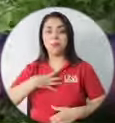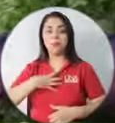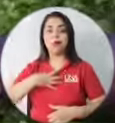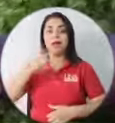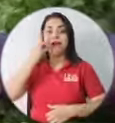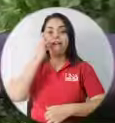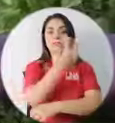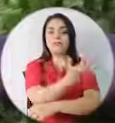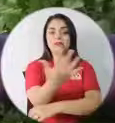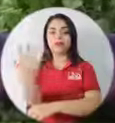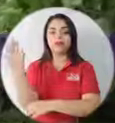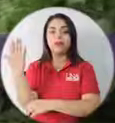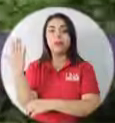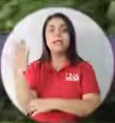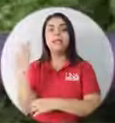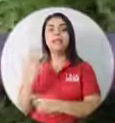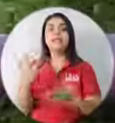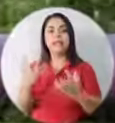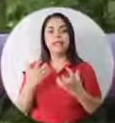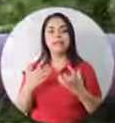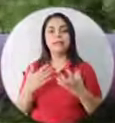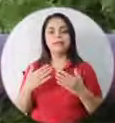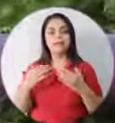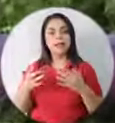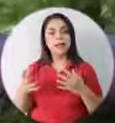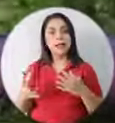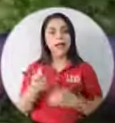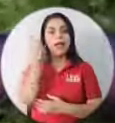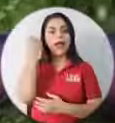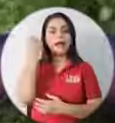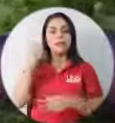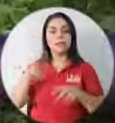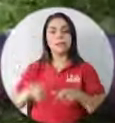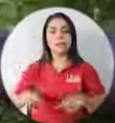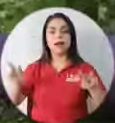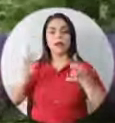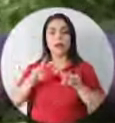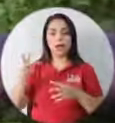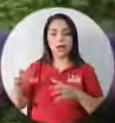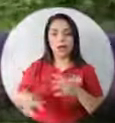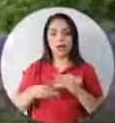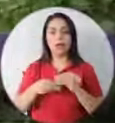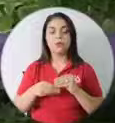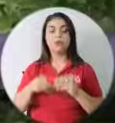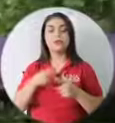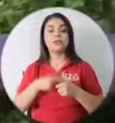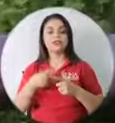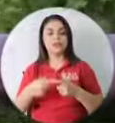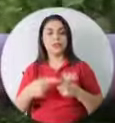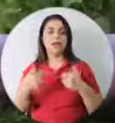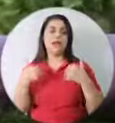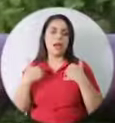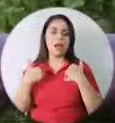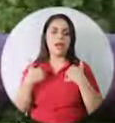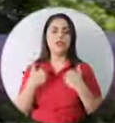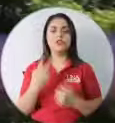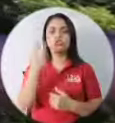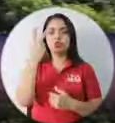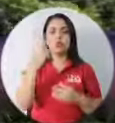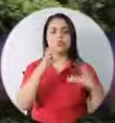cadena hacia adelante de ganar valor agregado. Entonces ahí podemos encontrar por lo menos dos